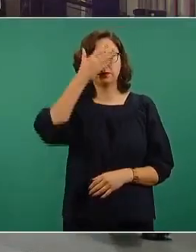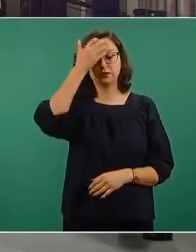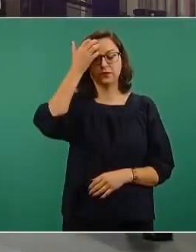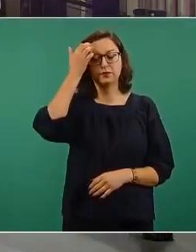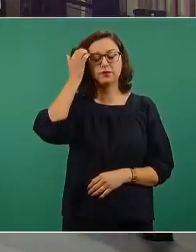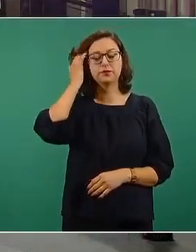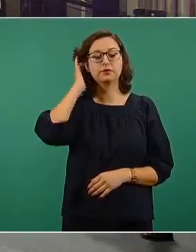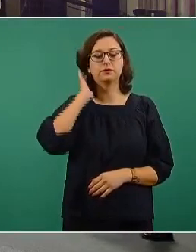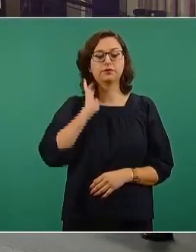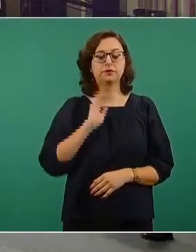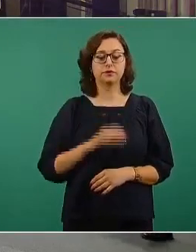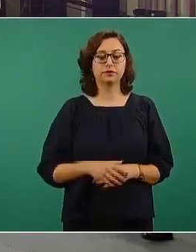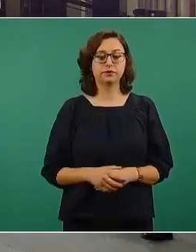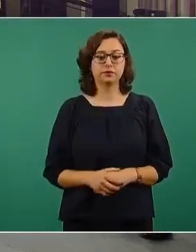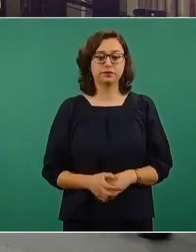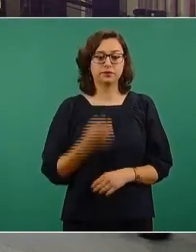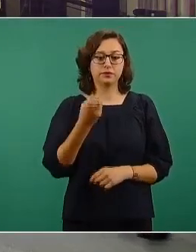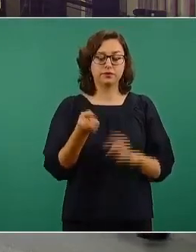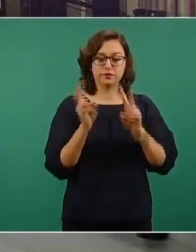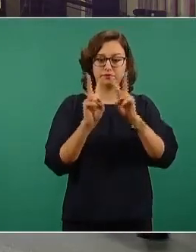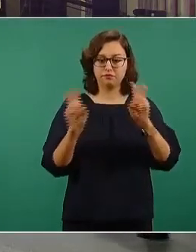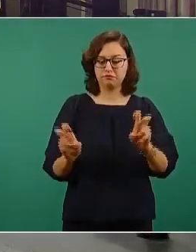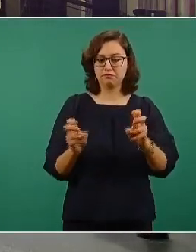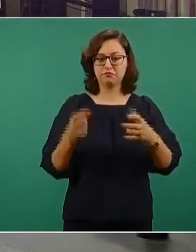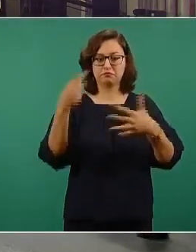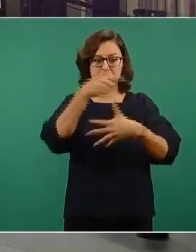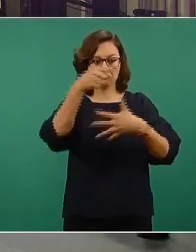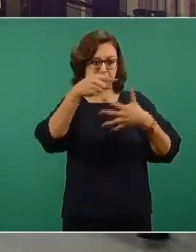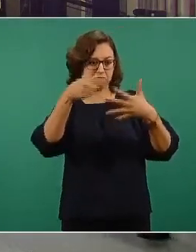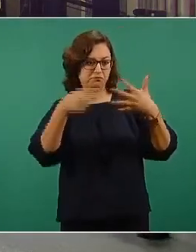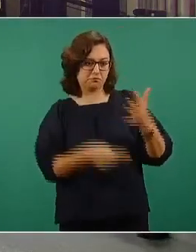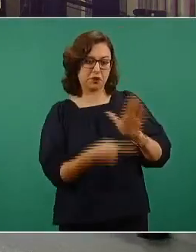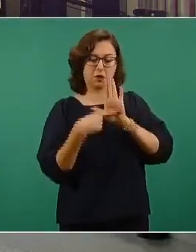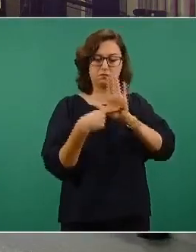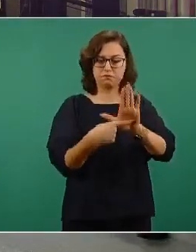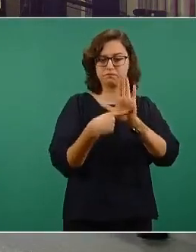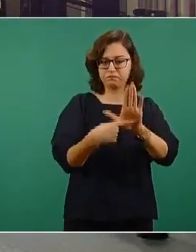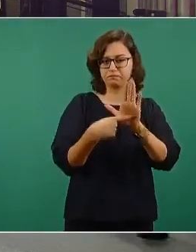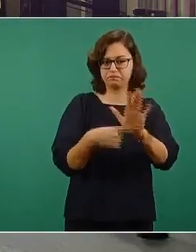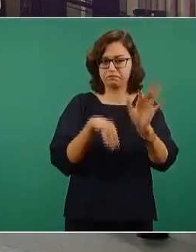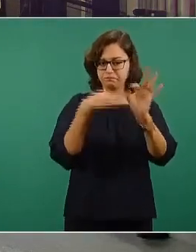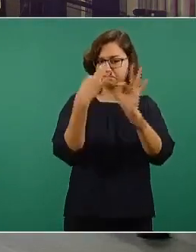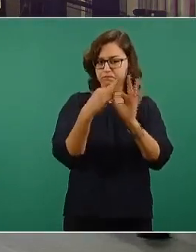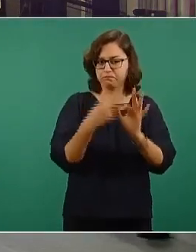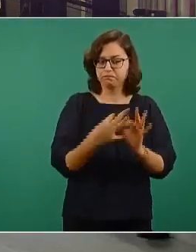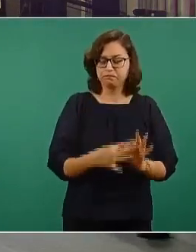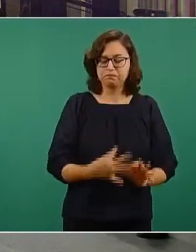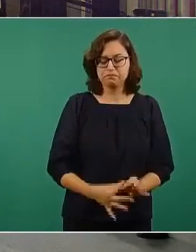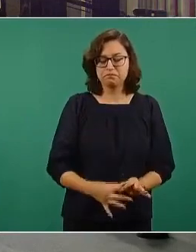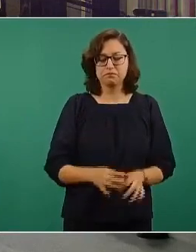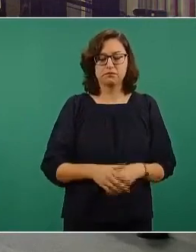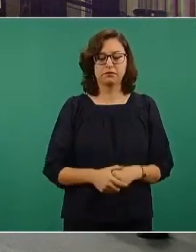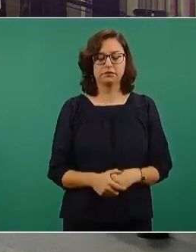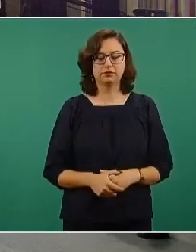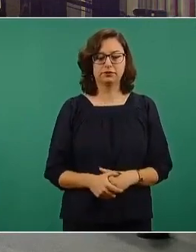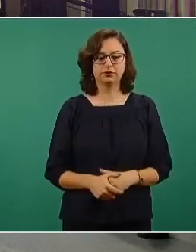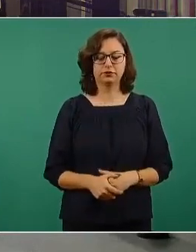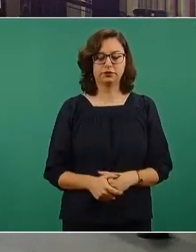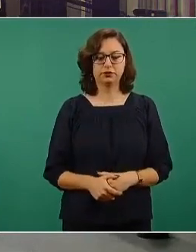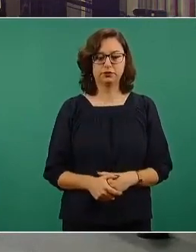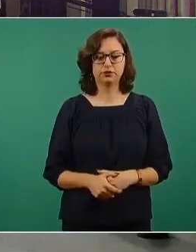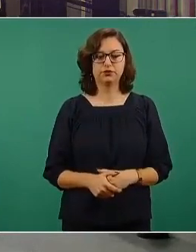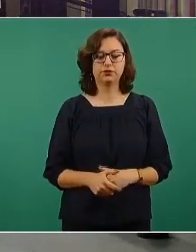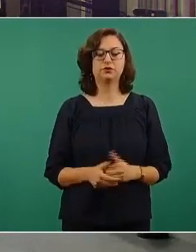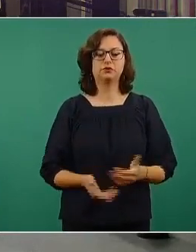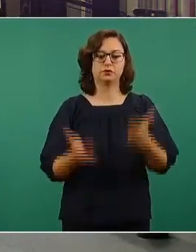Bueno, pues esta es la exposición de varios temas y vamos